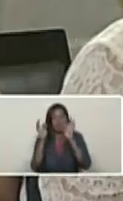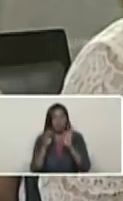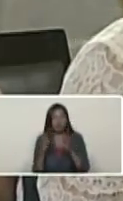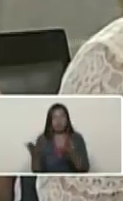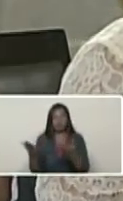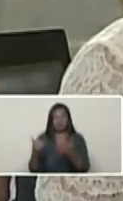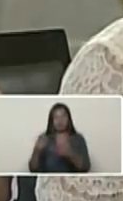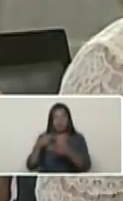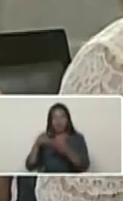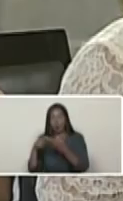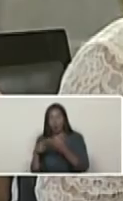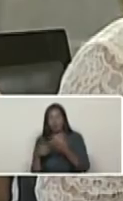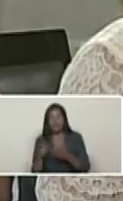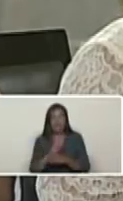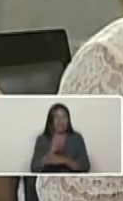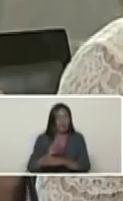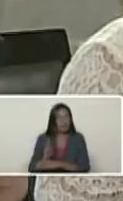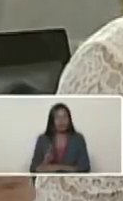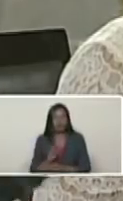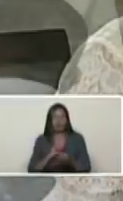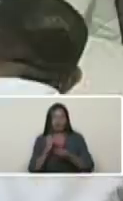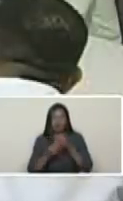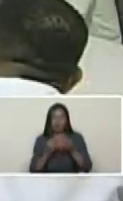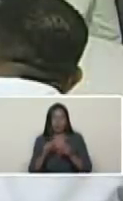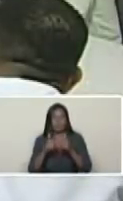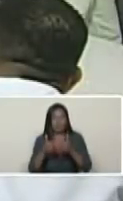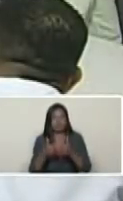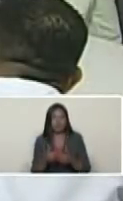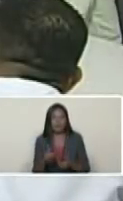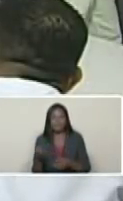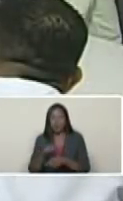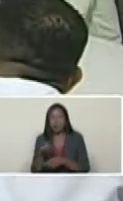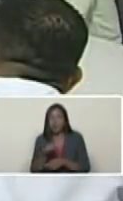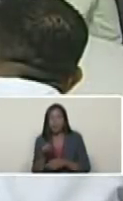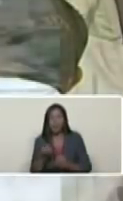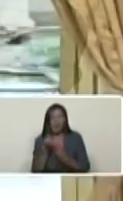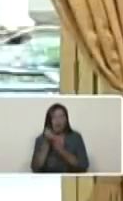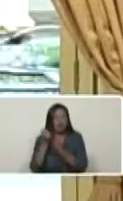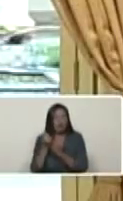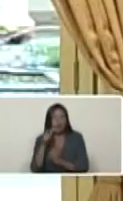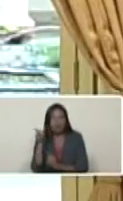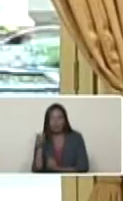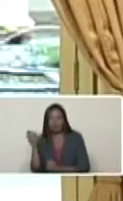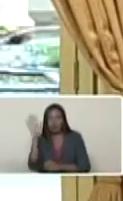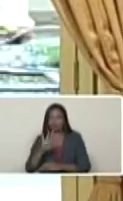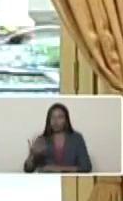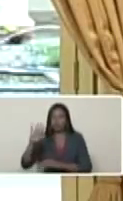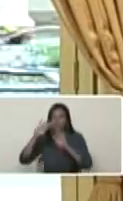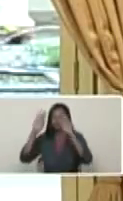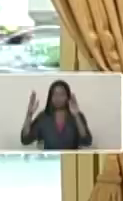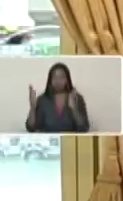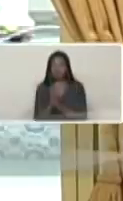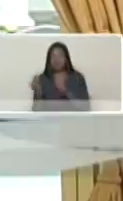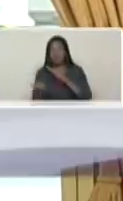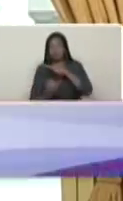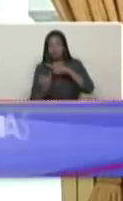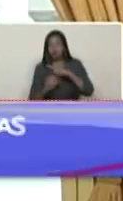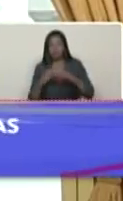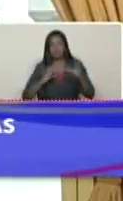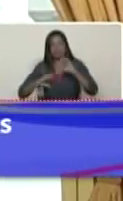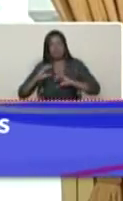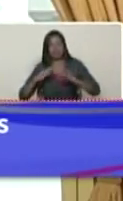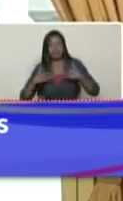equipos para lo antes posible ponerlos operativos. Bueno, busquemos ayuda en el mundo de la gente sensible, de las instituciones de ciencia, de